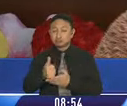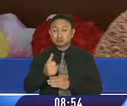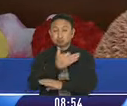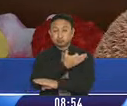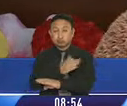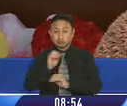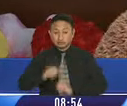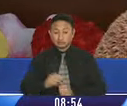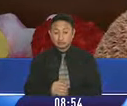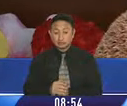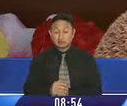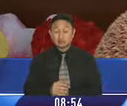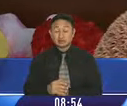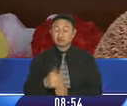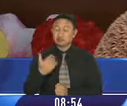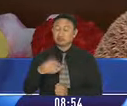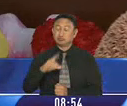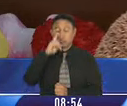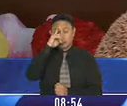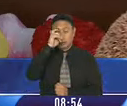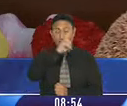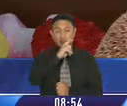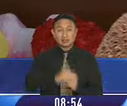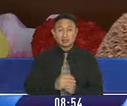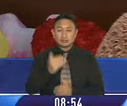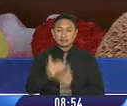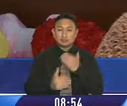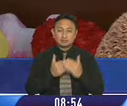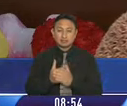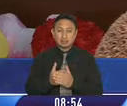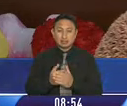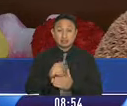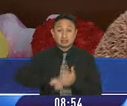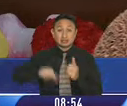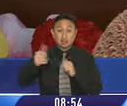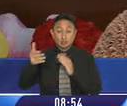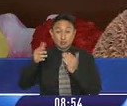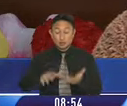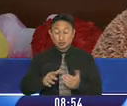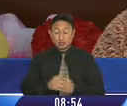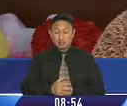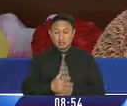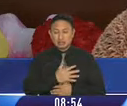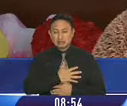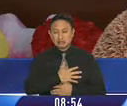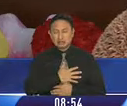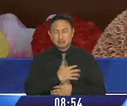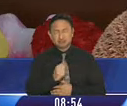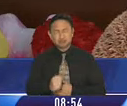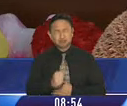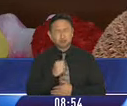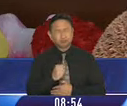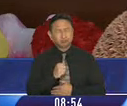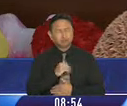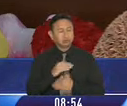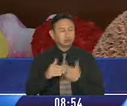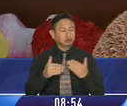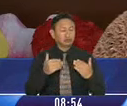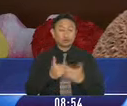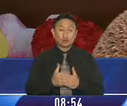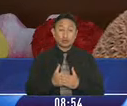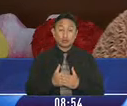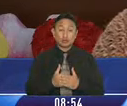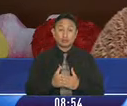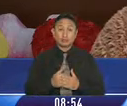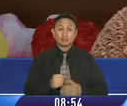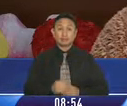tratamientos. Dos procesos tan duros y desprendernos de nuestra hija fue el golpe más duro de todo lo que dimos en la prueba, en la